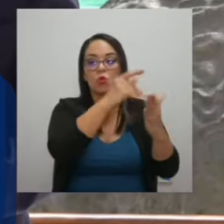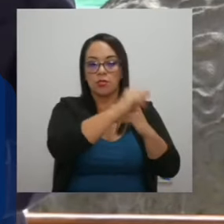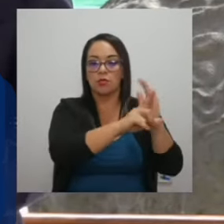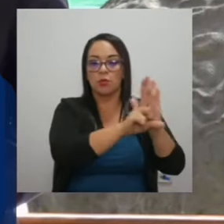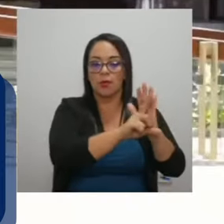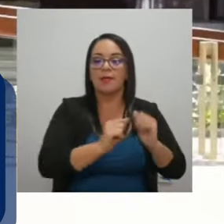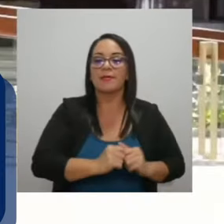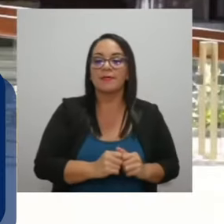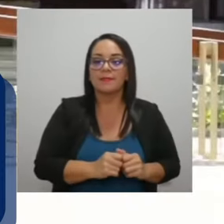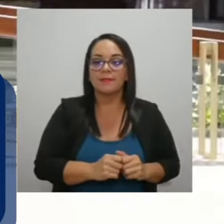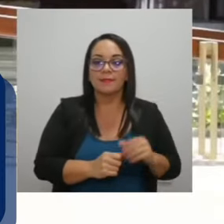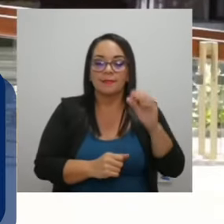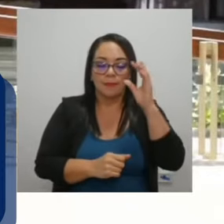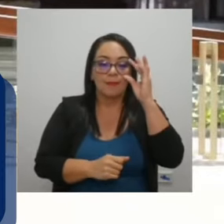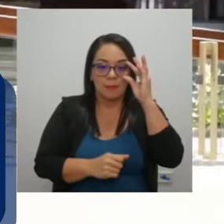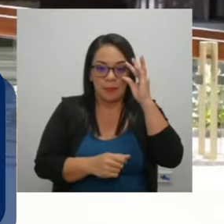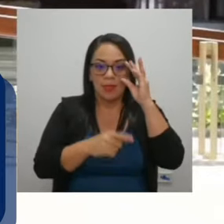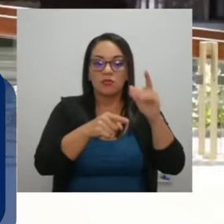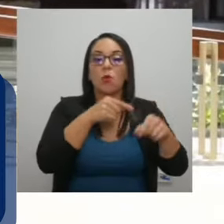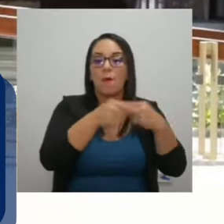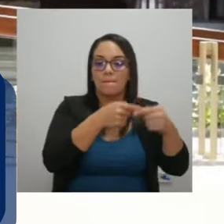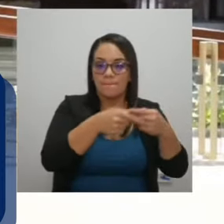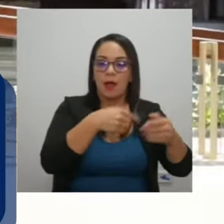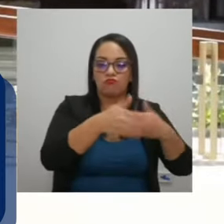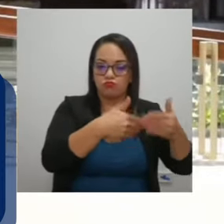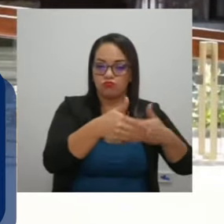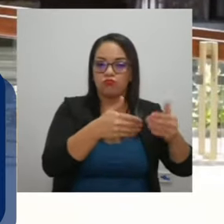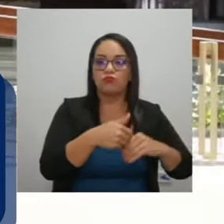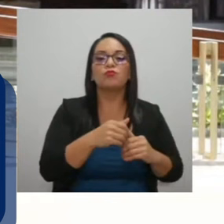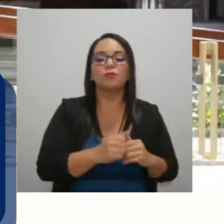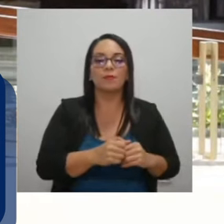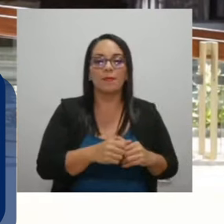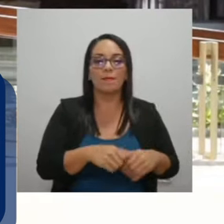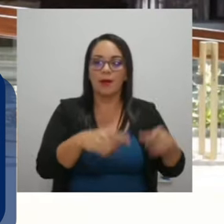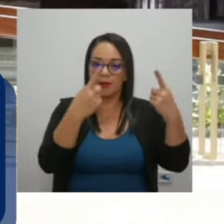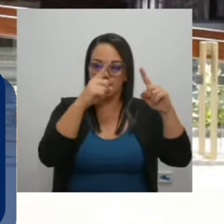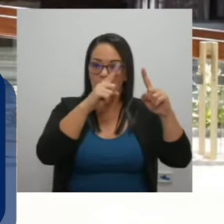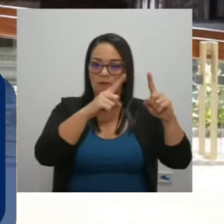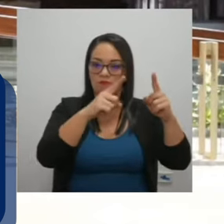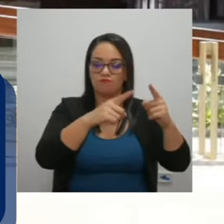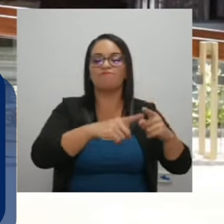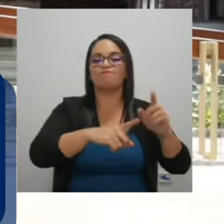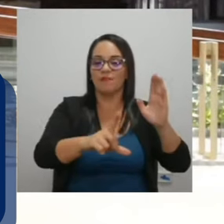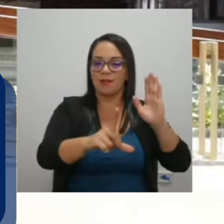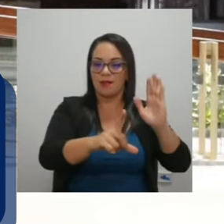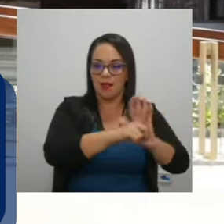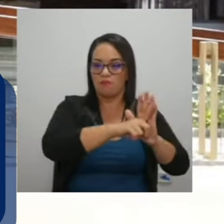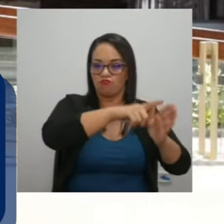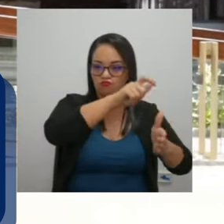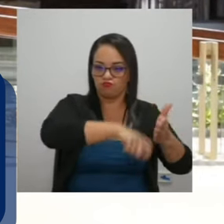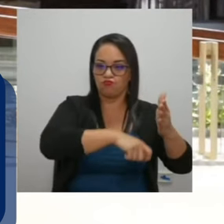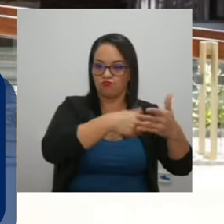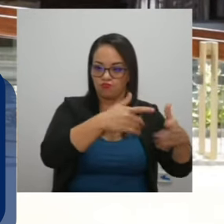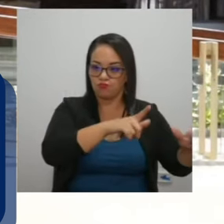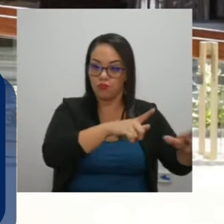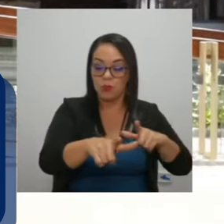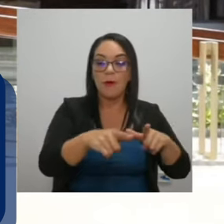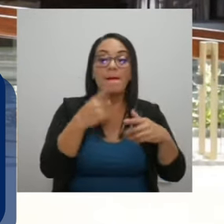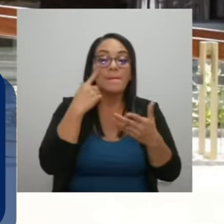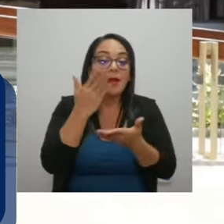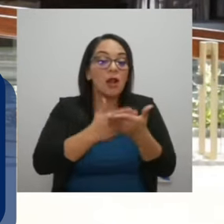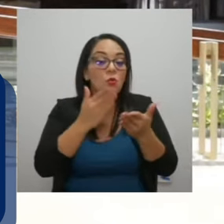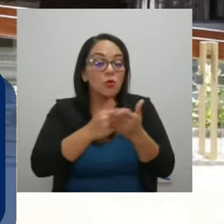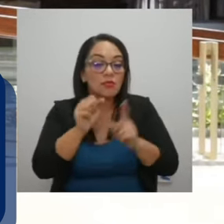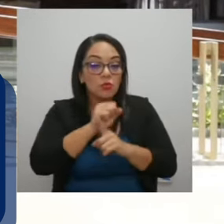el curso normal del proceso de una ley con la firma, para que con algunos delitos graves